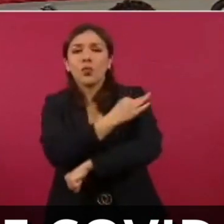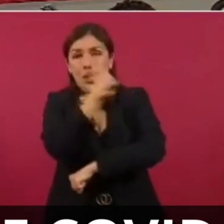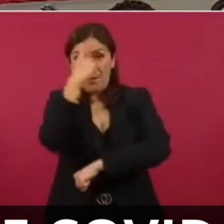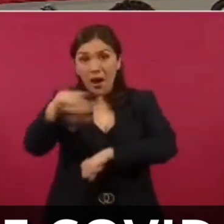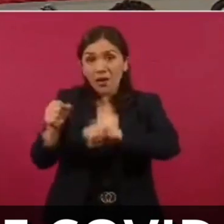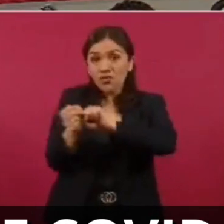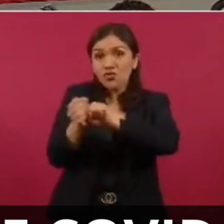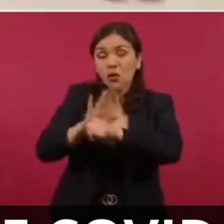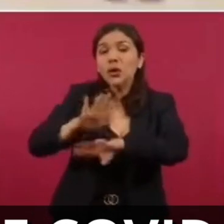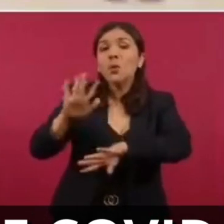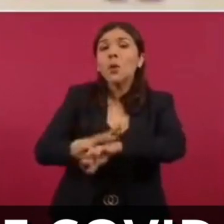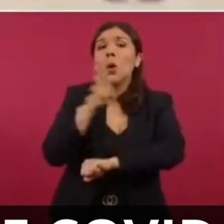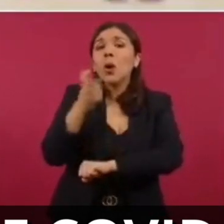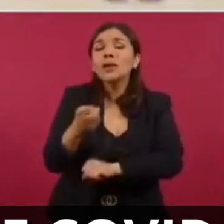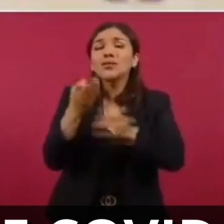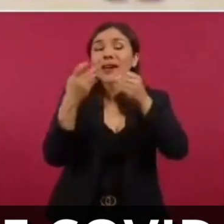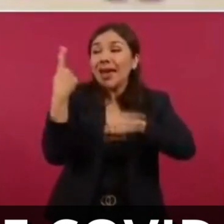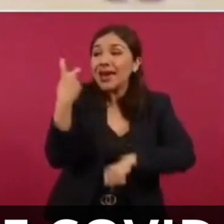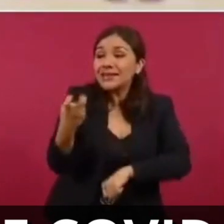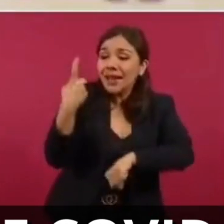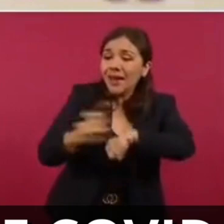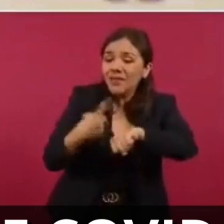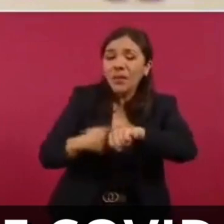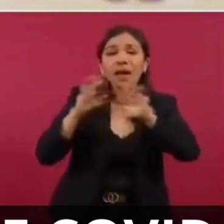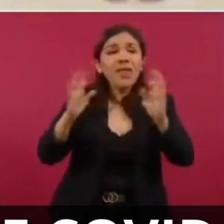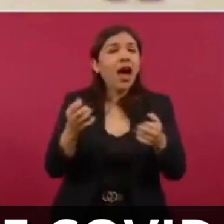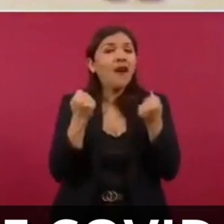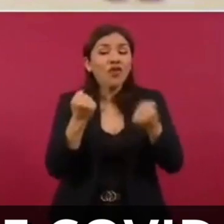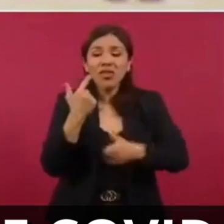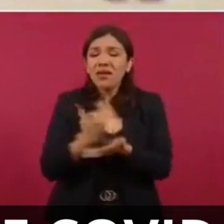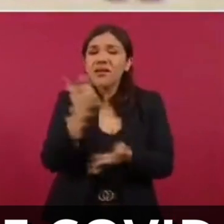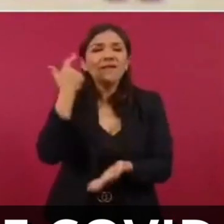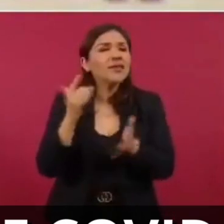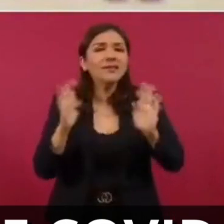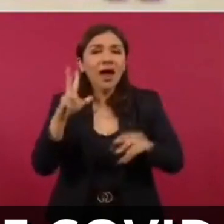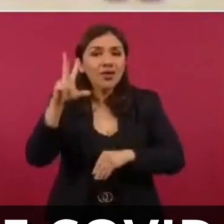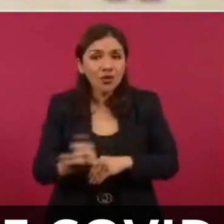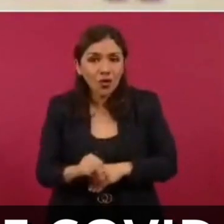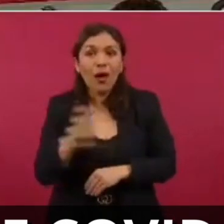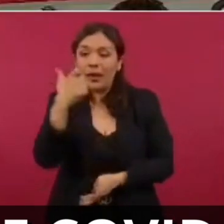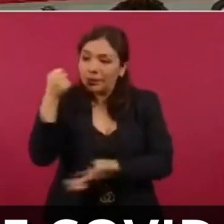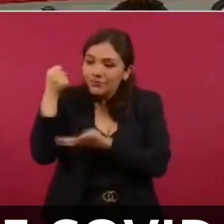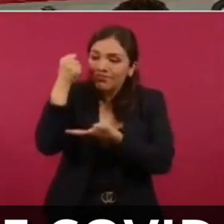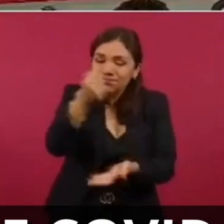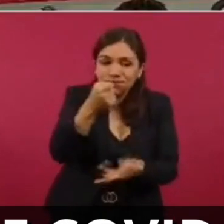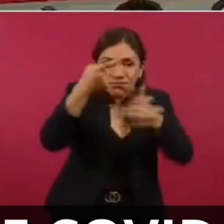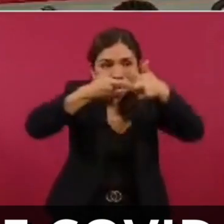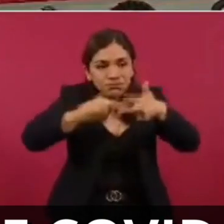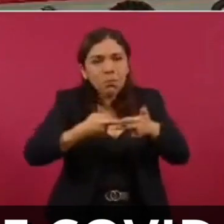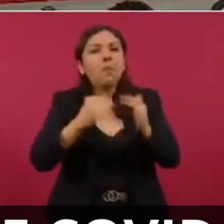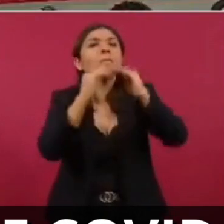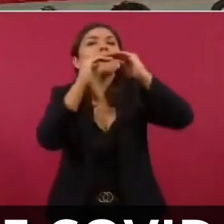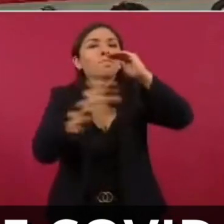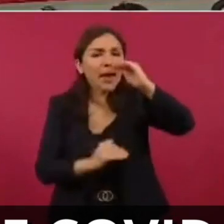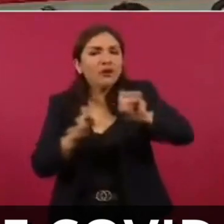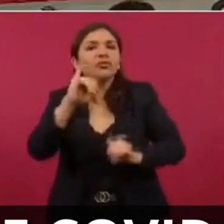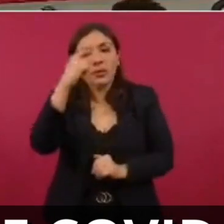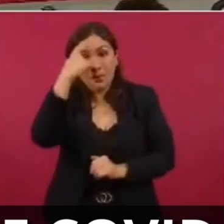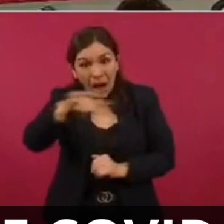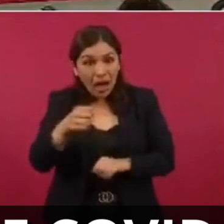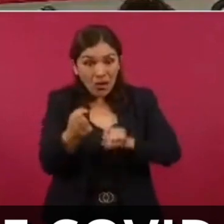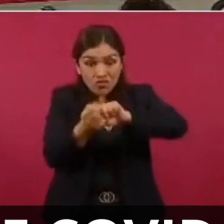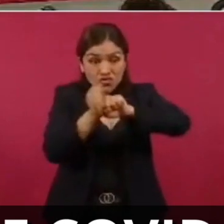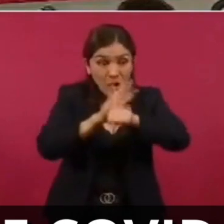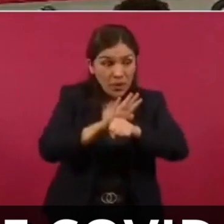una enfermedad de bajo impacto. Entonces, se redujo el presupuesto estimado o asignado para la estimación